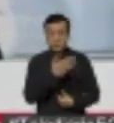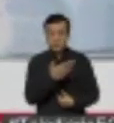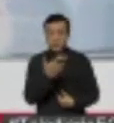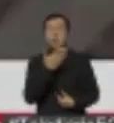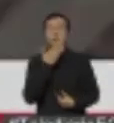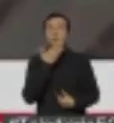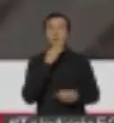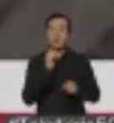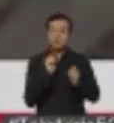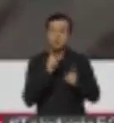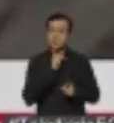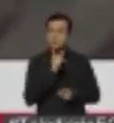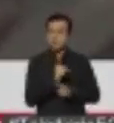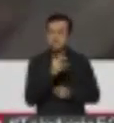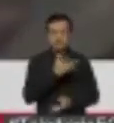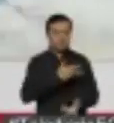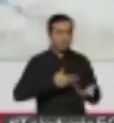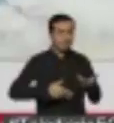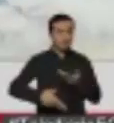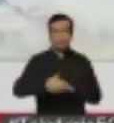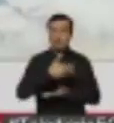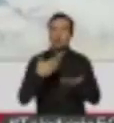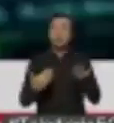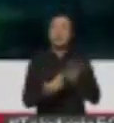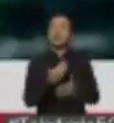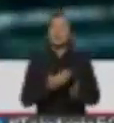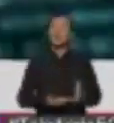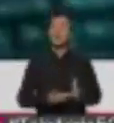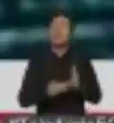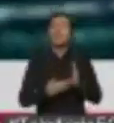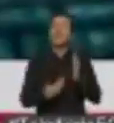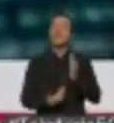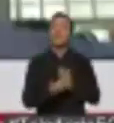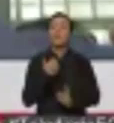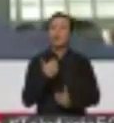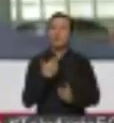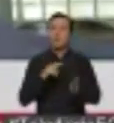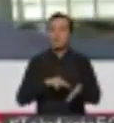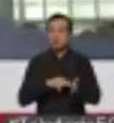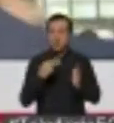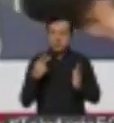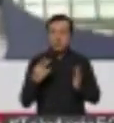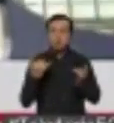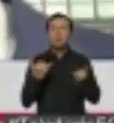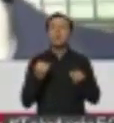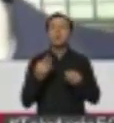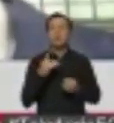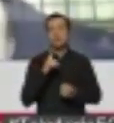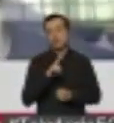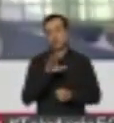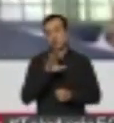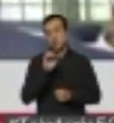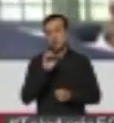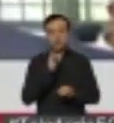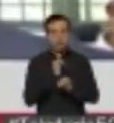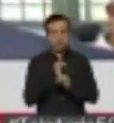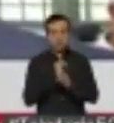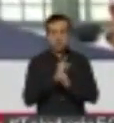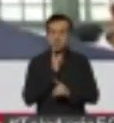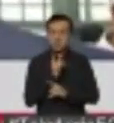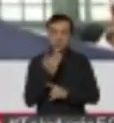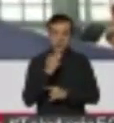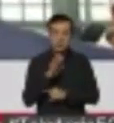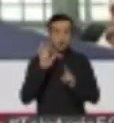crear oportunidades para dinamizar nuevos modelos y tecnologías. Esta red tiene 150 entidades,